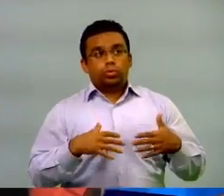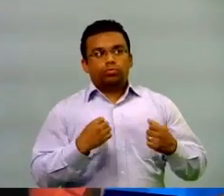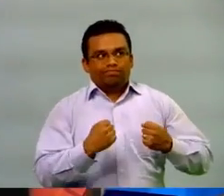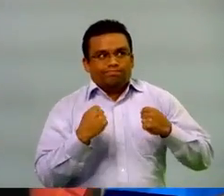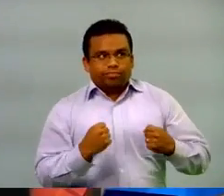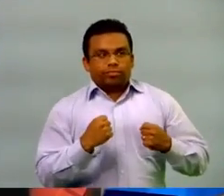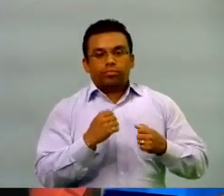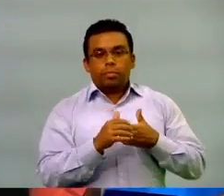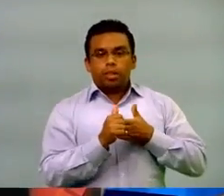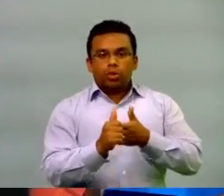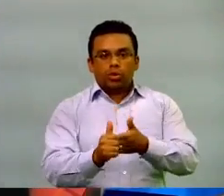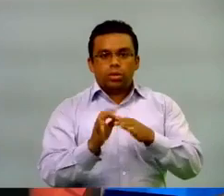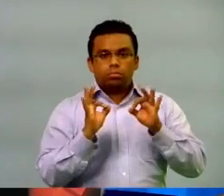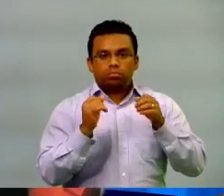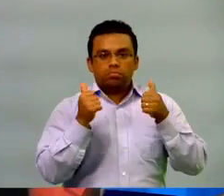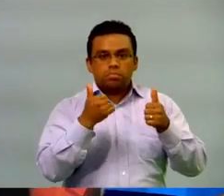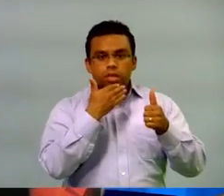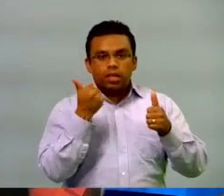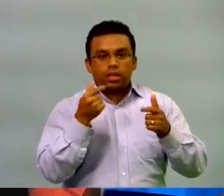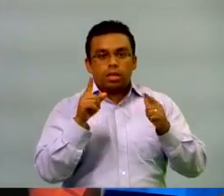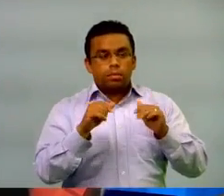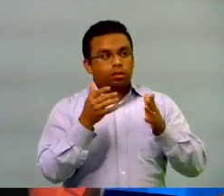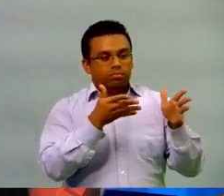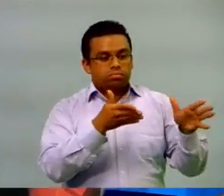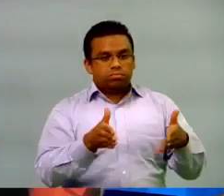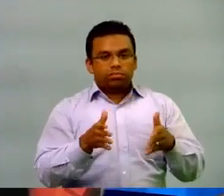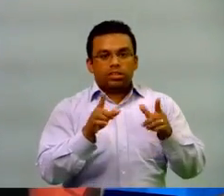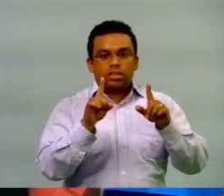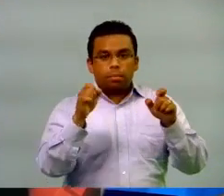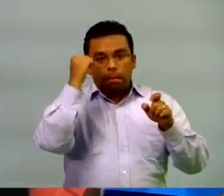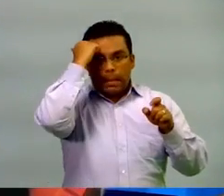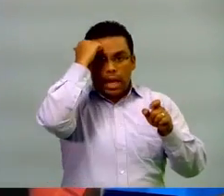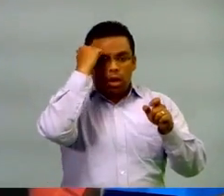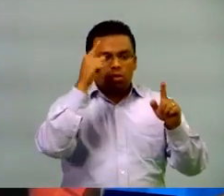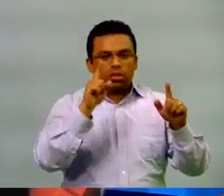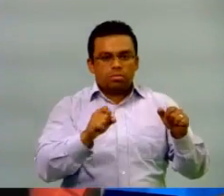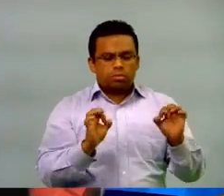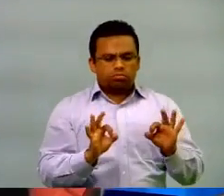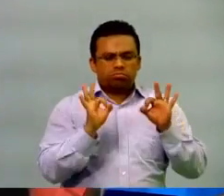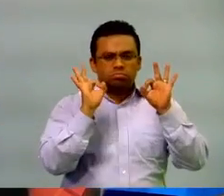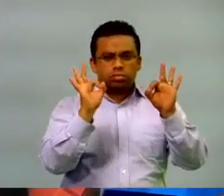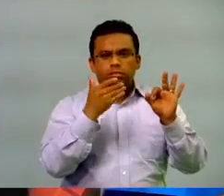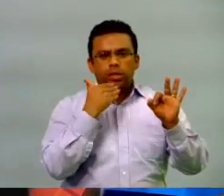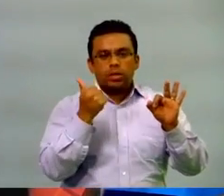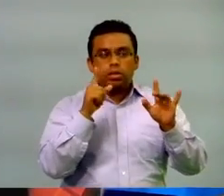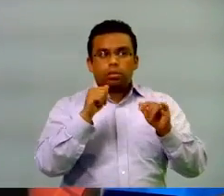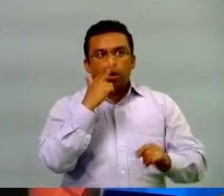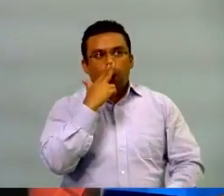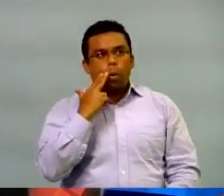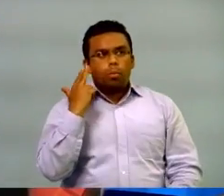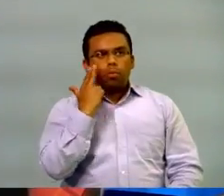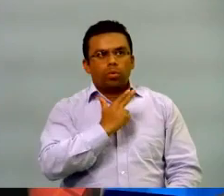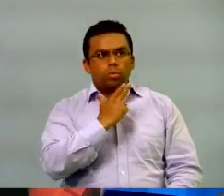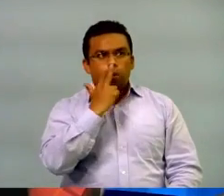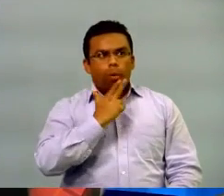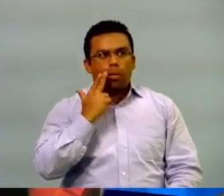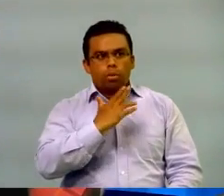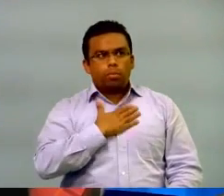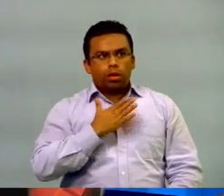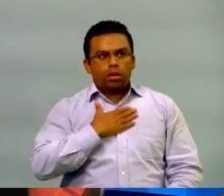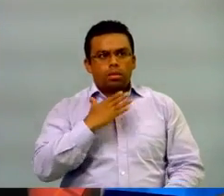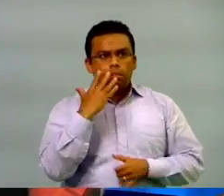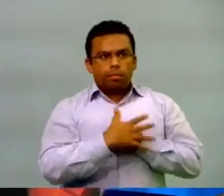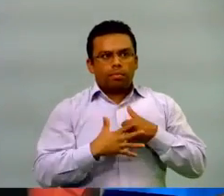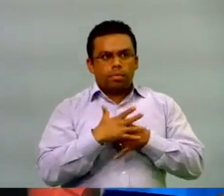toda la metodología, todo nuestro sistema pedagógico educativo y definitivamente nos afianza en todo el compromiso hacia nuestro país de